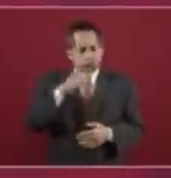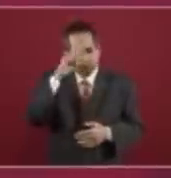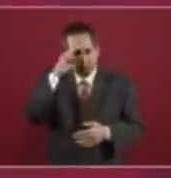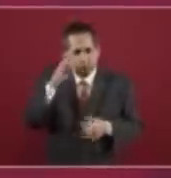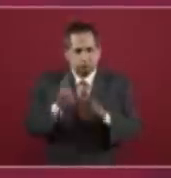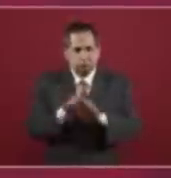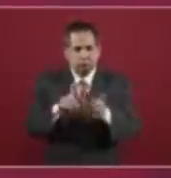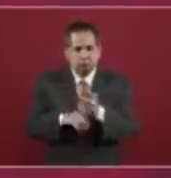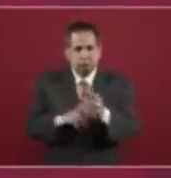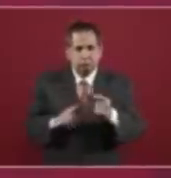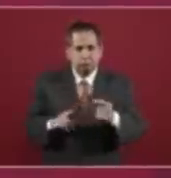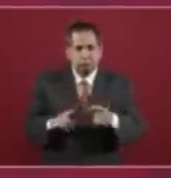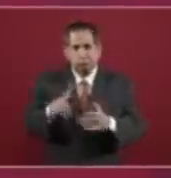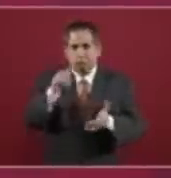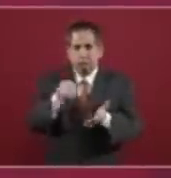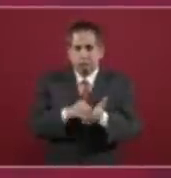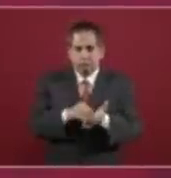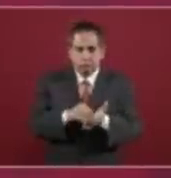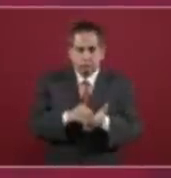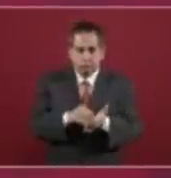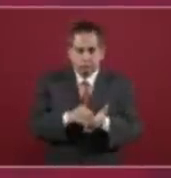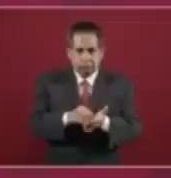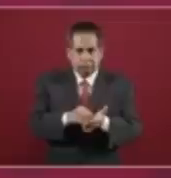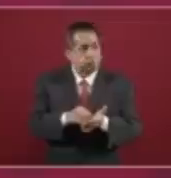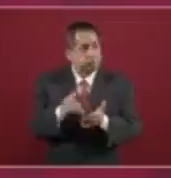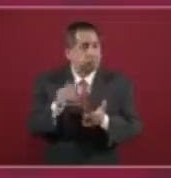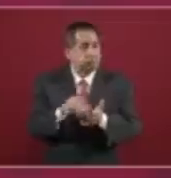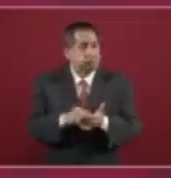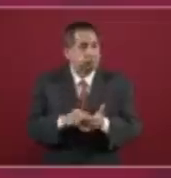van a ejercer 2,000.